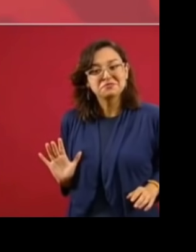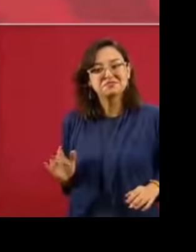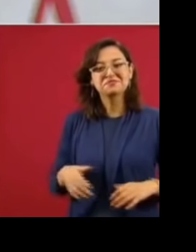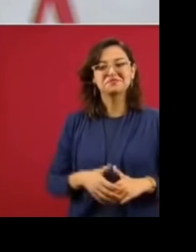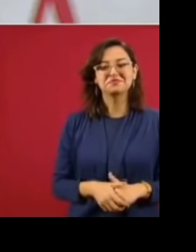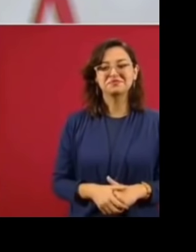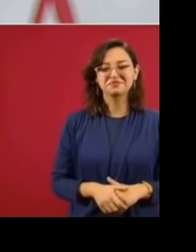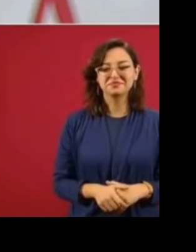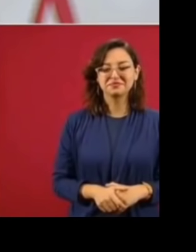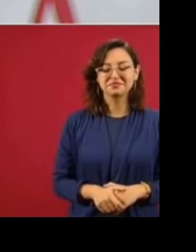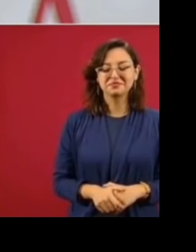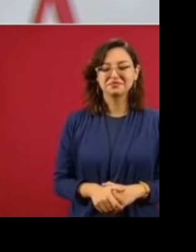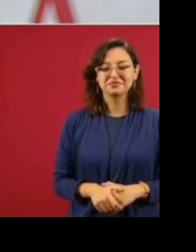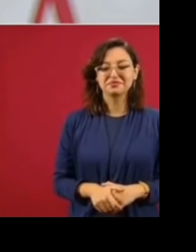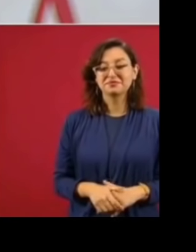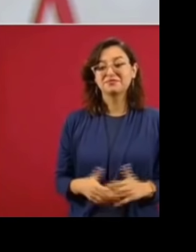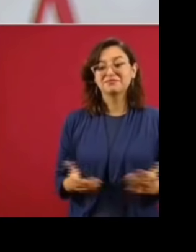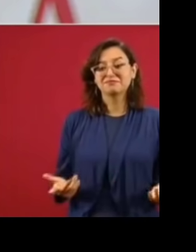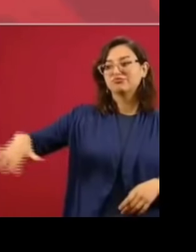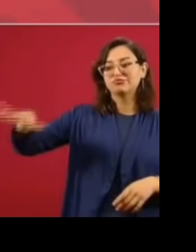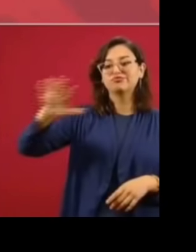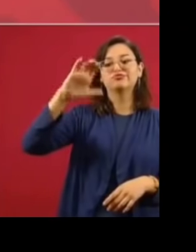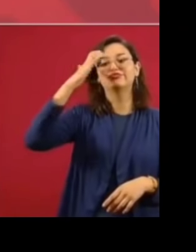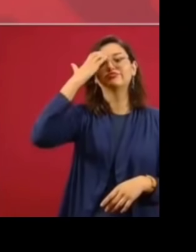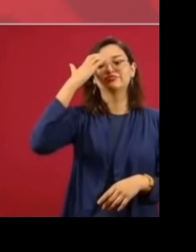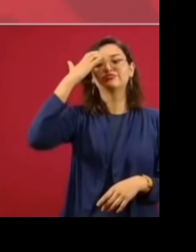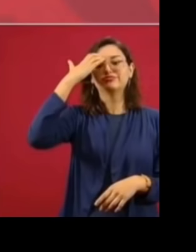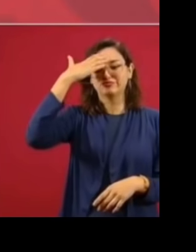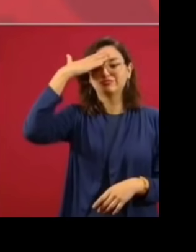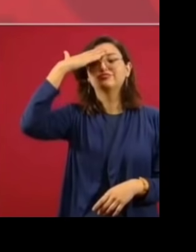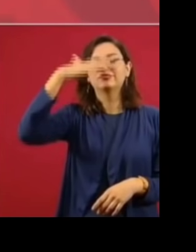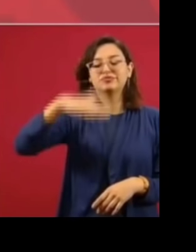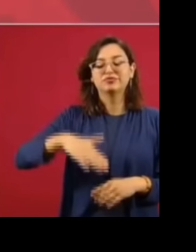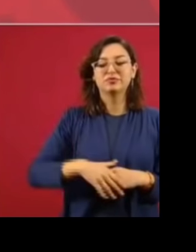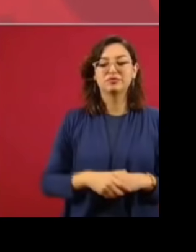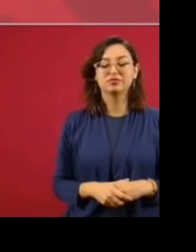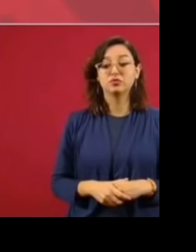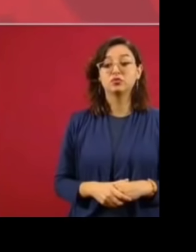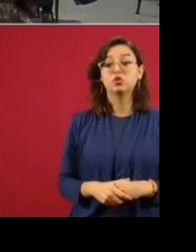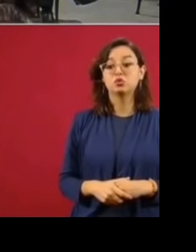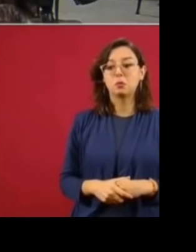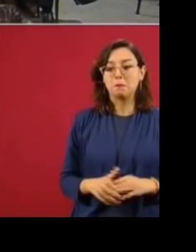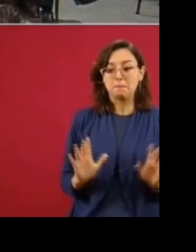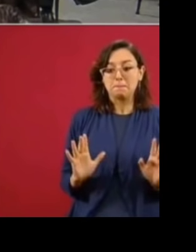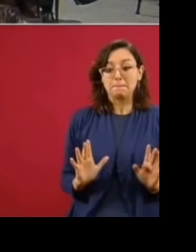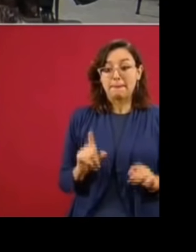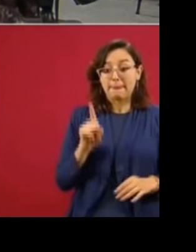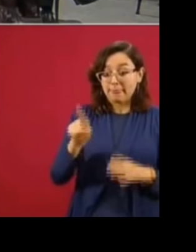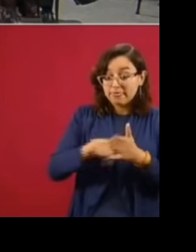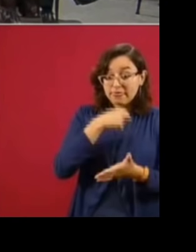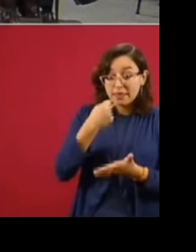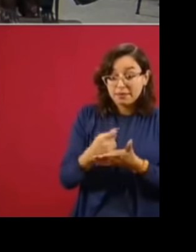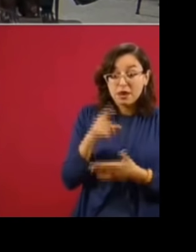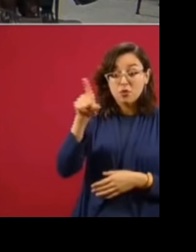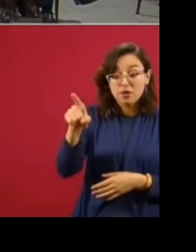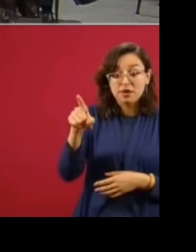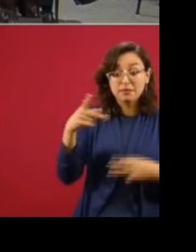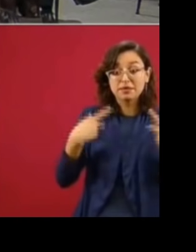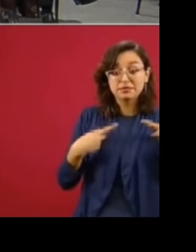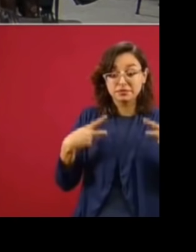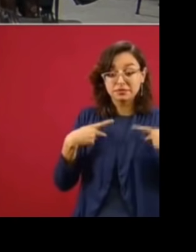Entonces, es provocar. Yo les aseguro que si eso pasó en Tamaulipas, la mayoría de